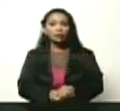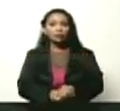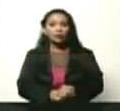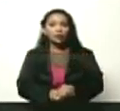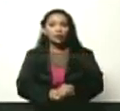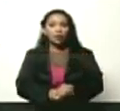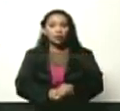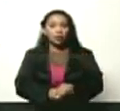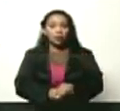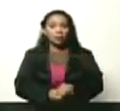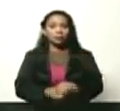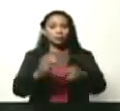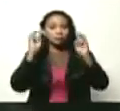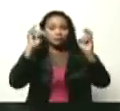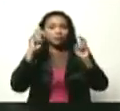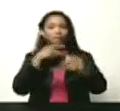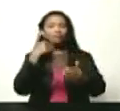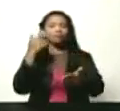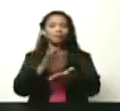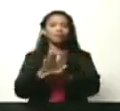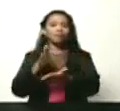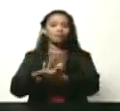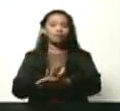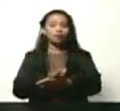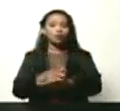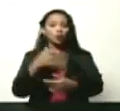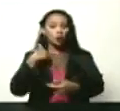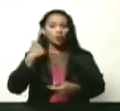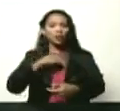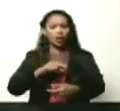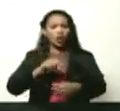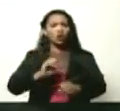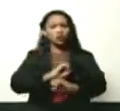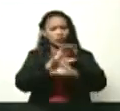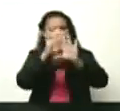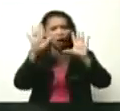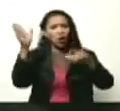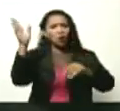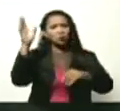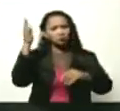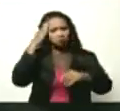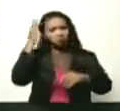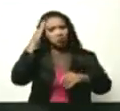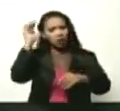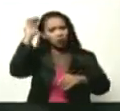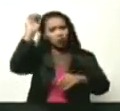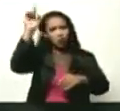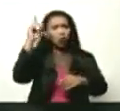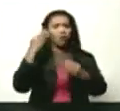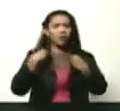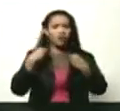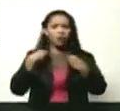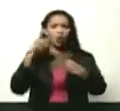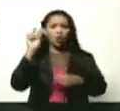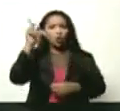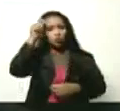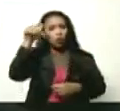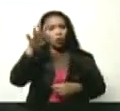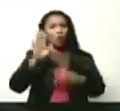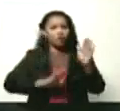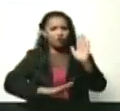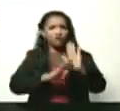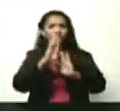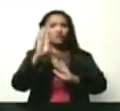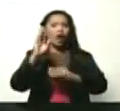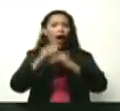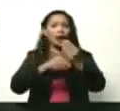es más fuerte siempre que la muerte. Yo tengo la plena convicción de que vamos a vivir un momento extraordinario, ambos pueblos, vamos a ser